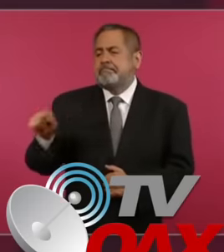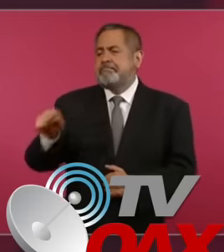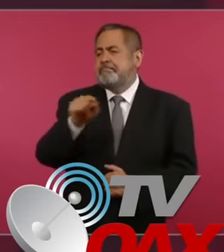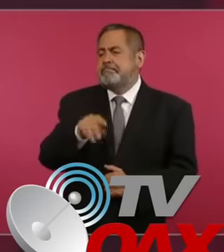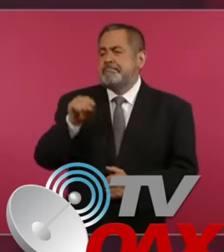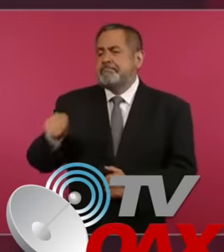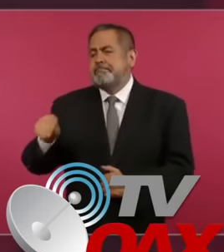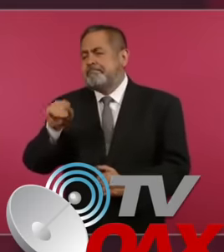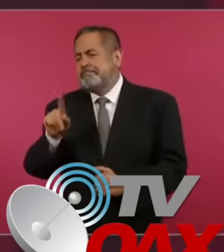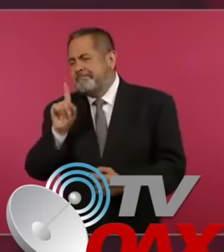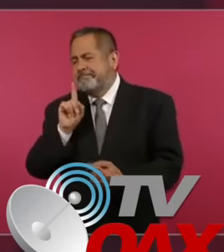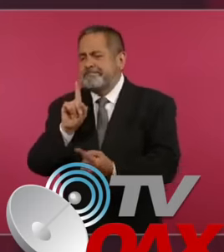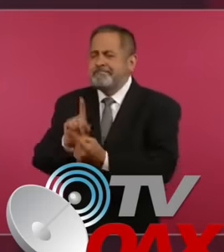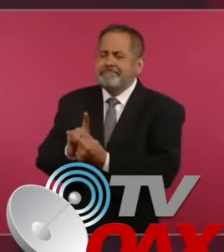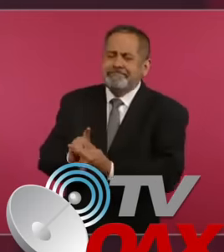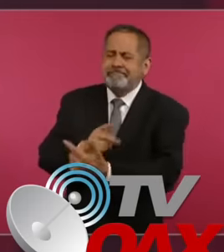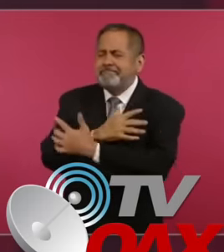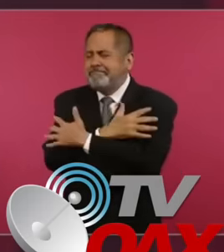abrazando a la gente,